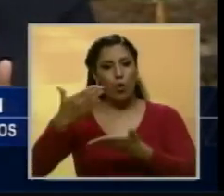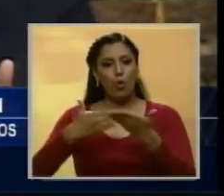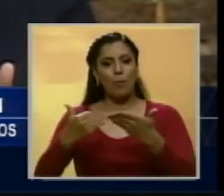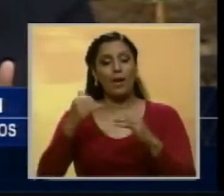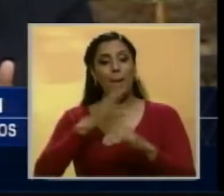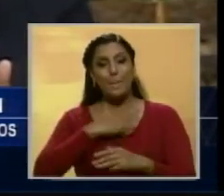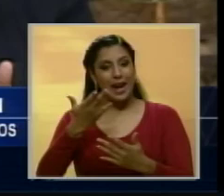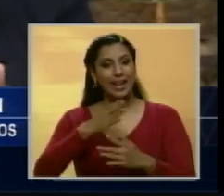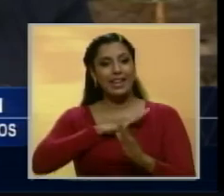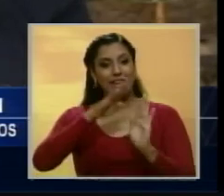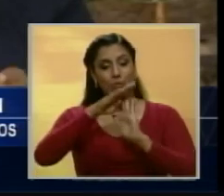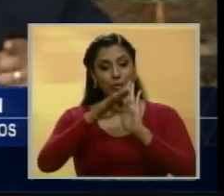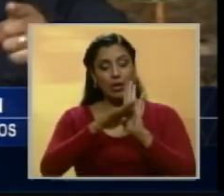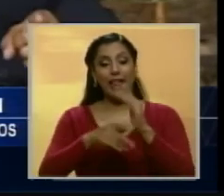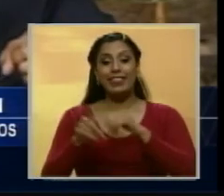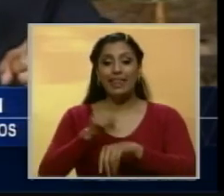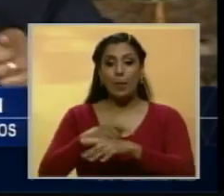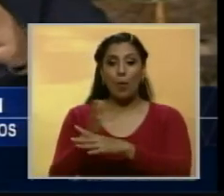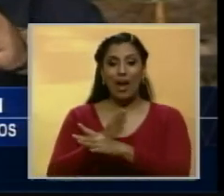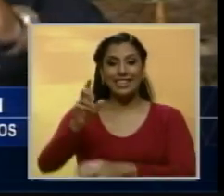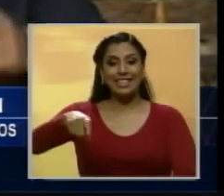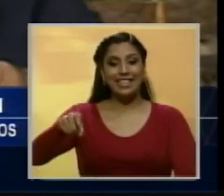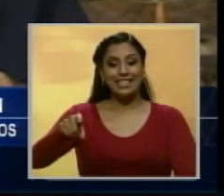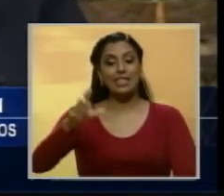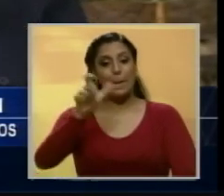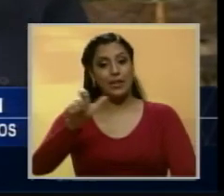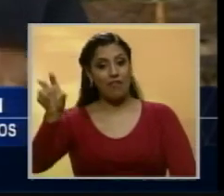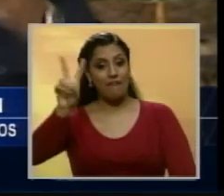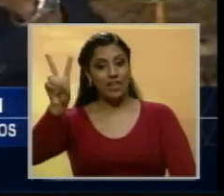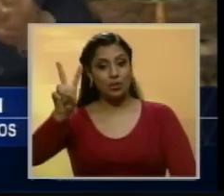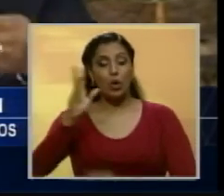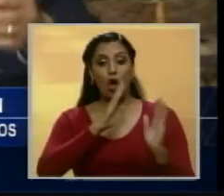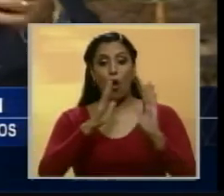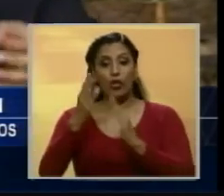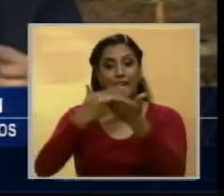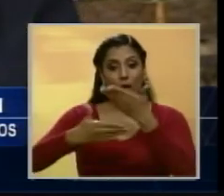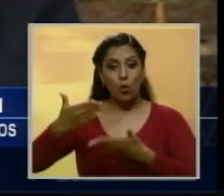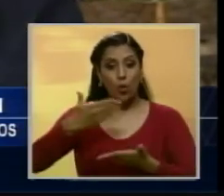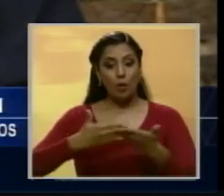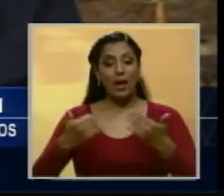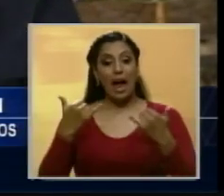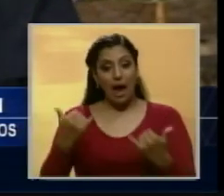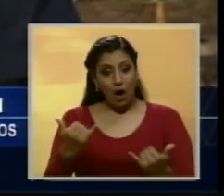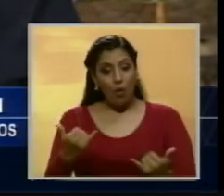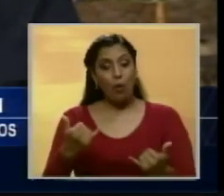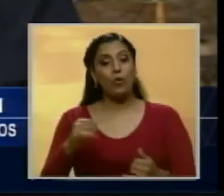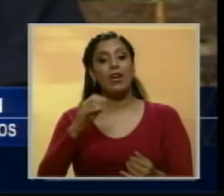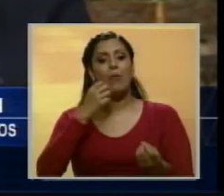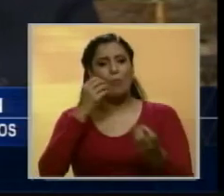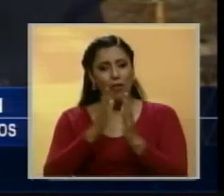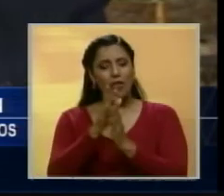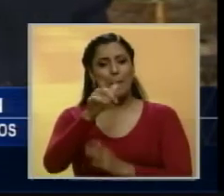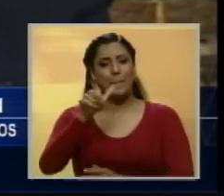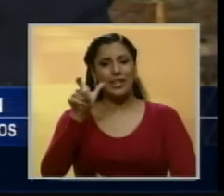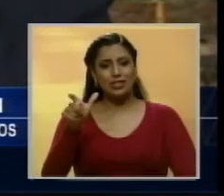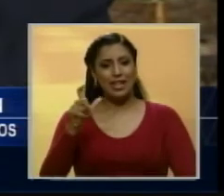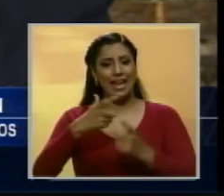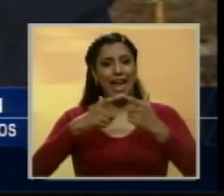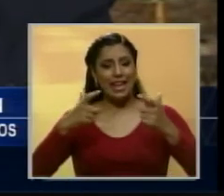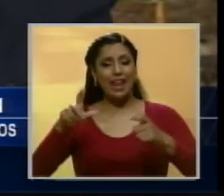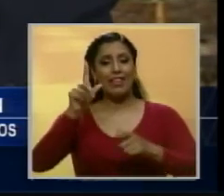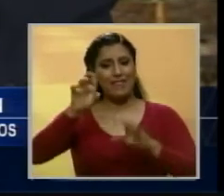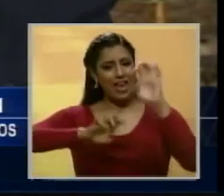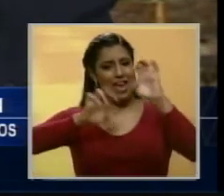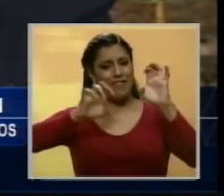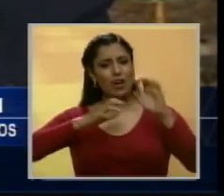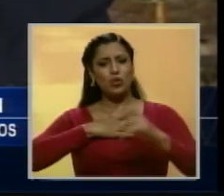económicas para cumplir de manera oportuna las necesidades de los venezolanos en el orden económico. También instó a la Procuraduría General a